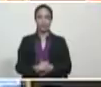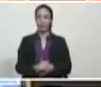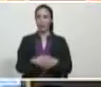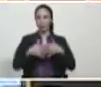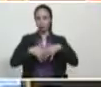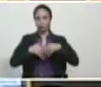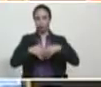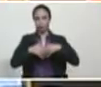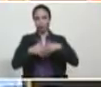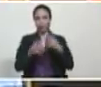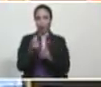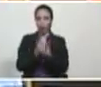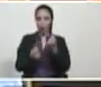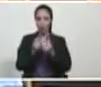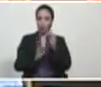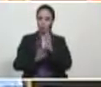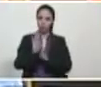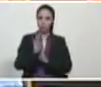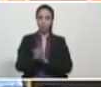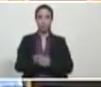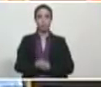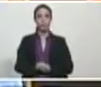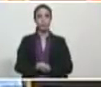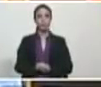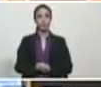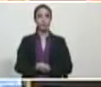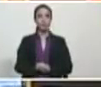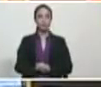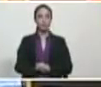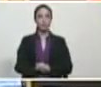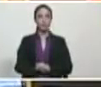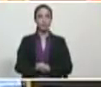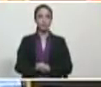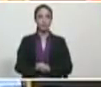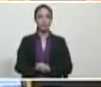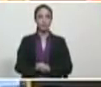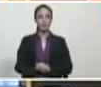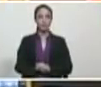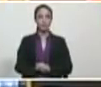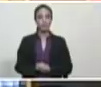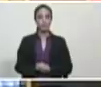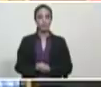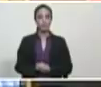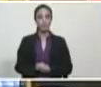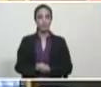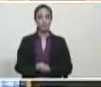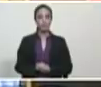agenda económica bolivariana. Al representante de